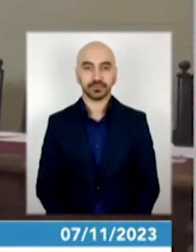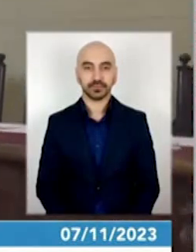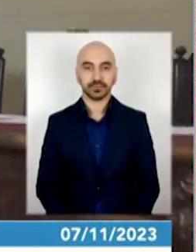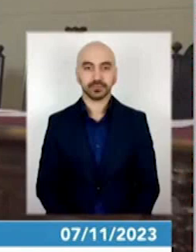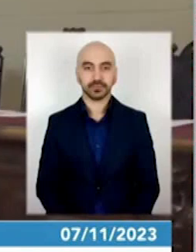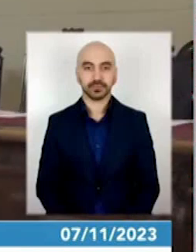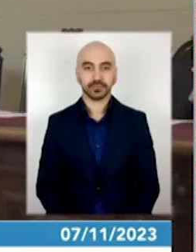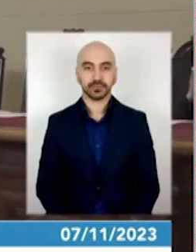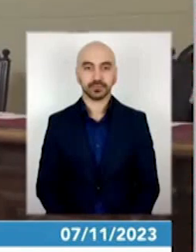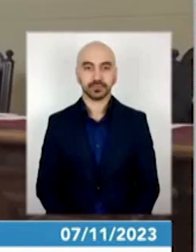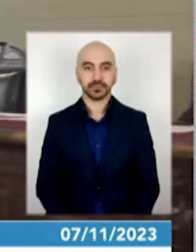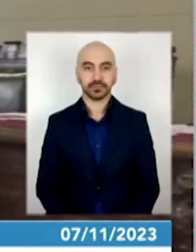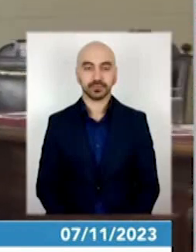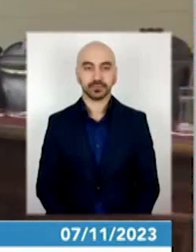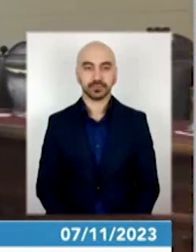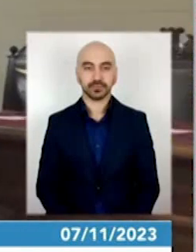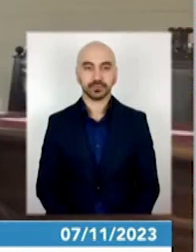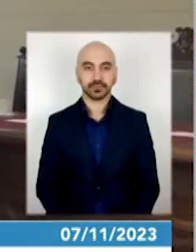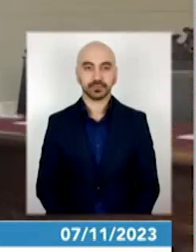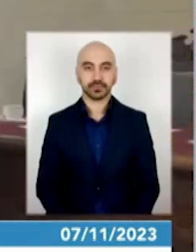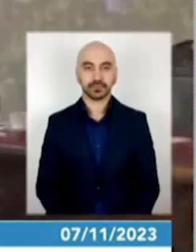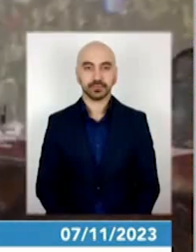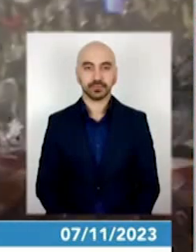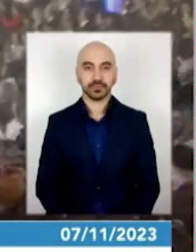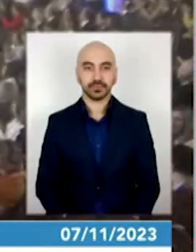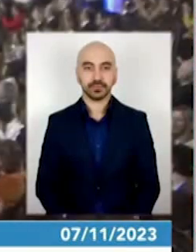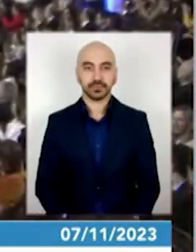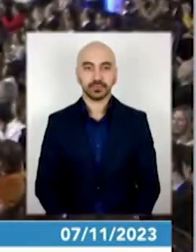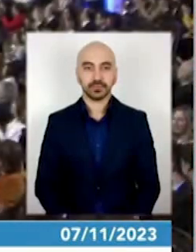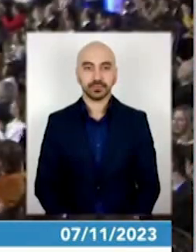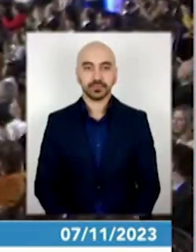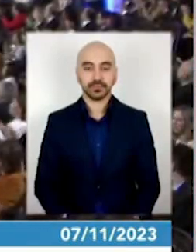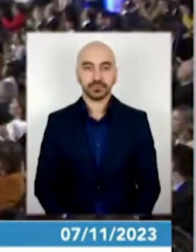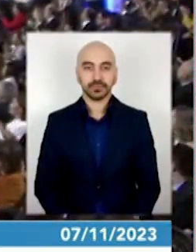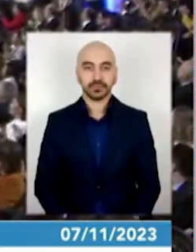con eso de los chilenos honrados, chilenos, ¿cómo dijo?